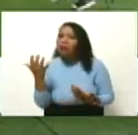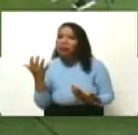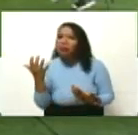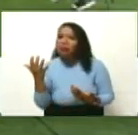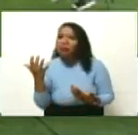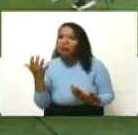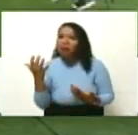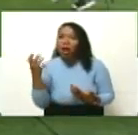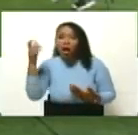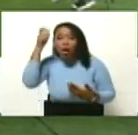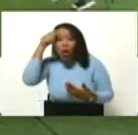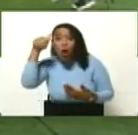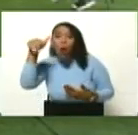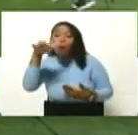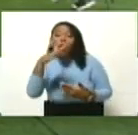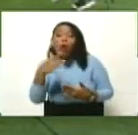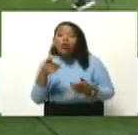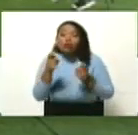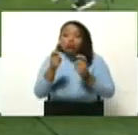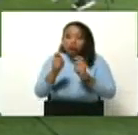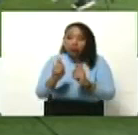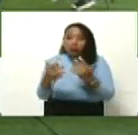Mientras los pueblos tratan de integrarse,